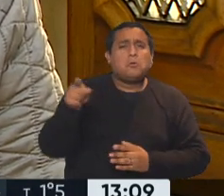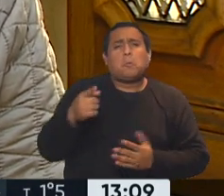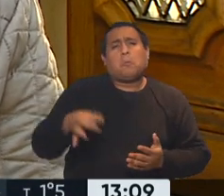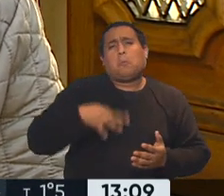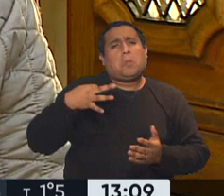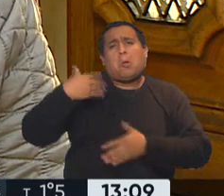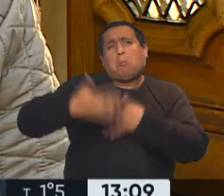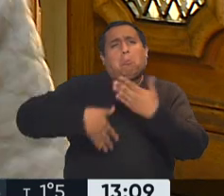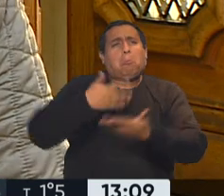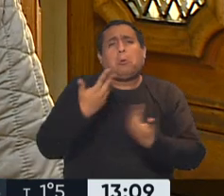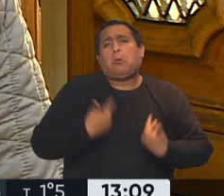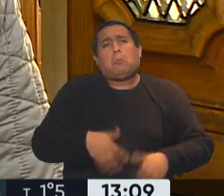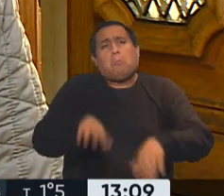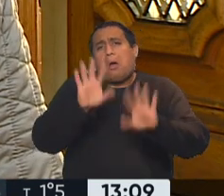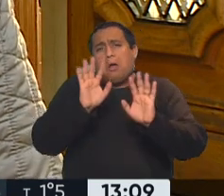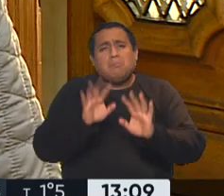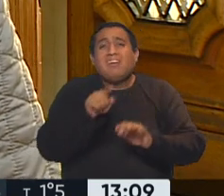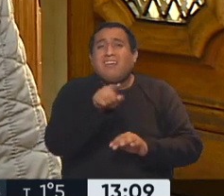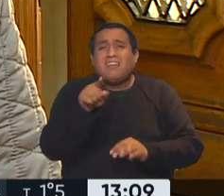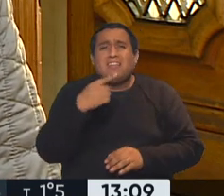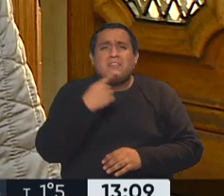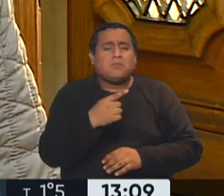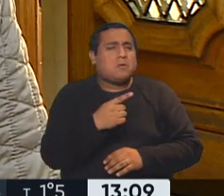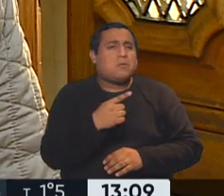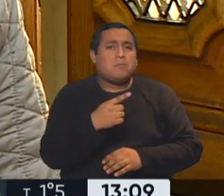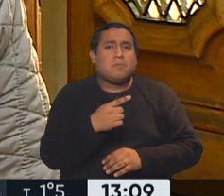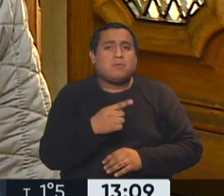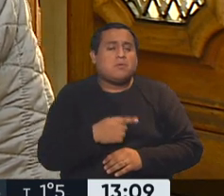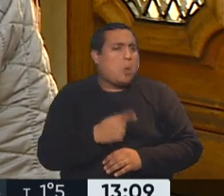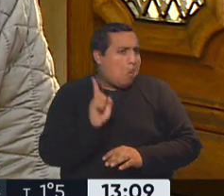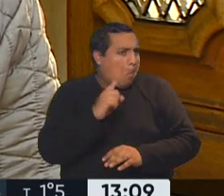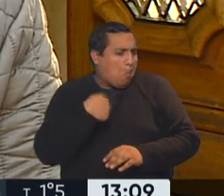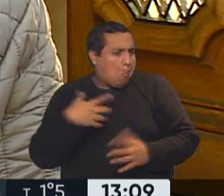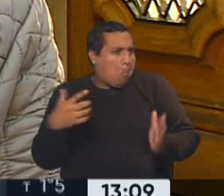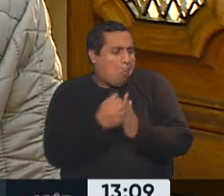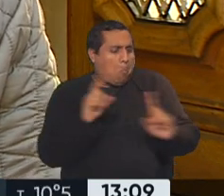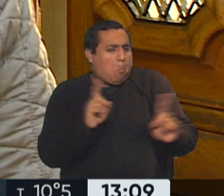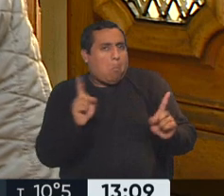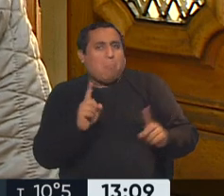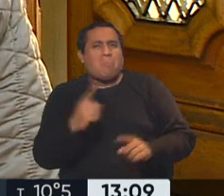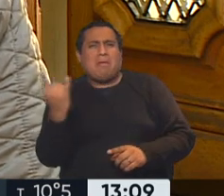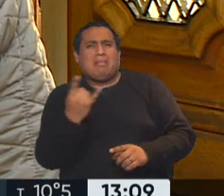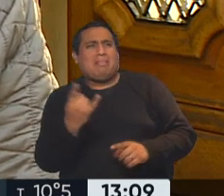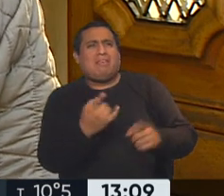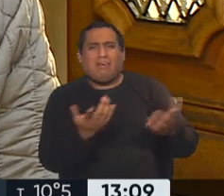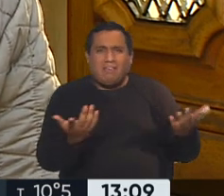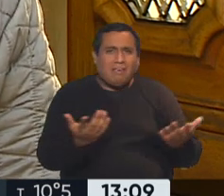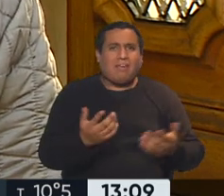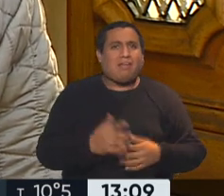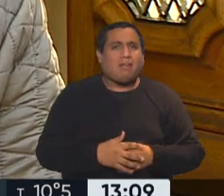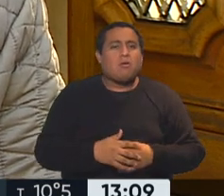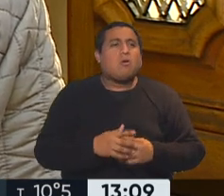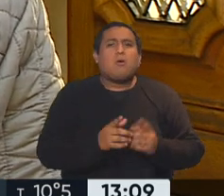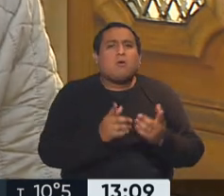si nada, negando hasta que hubiera pasado el hecho, mintiendo en la policía, haciendo carril en el auto que estaba